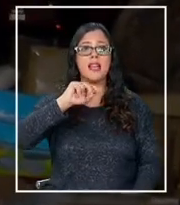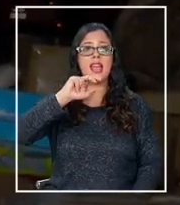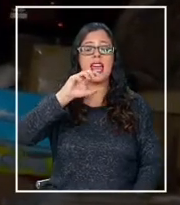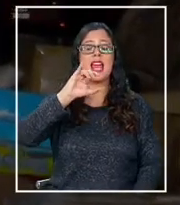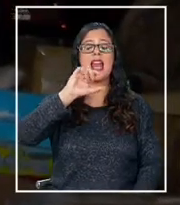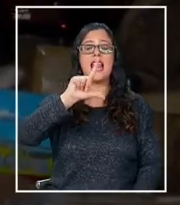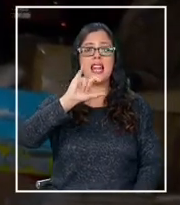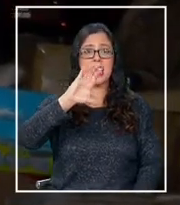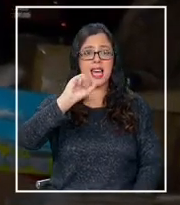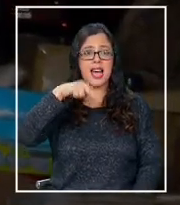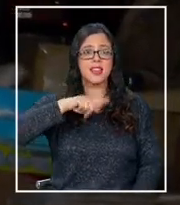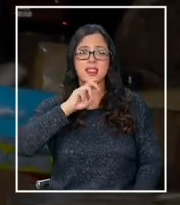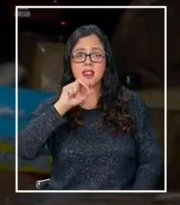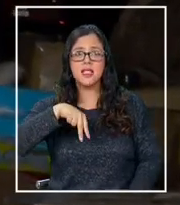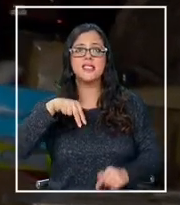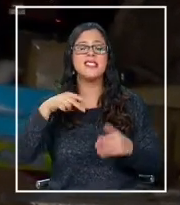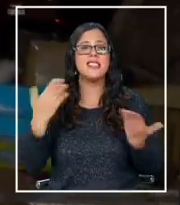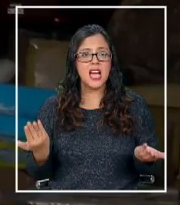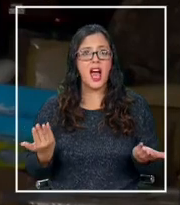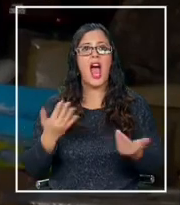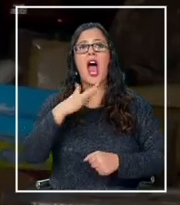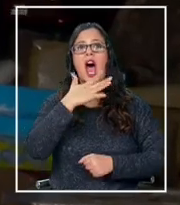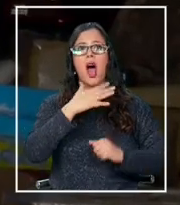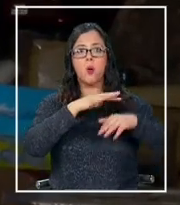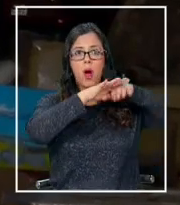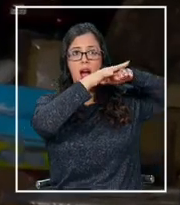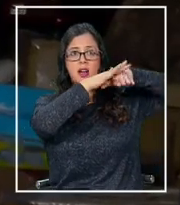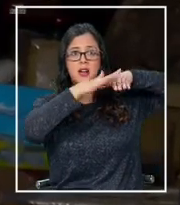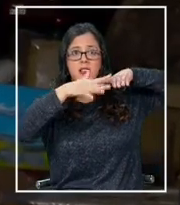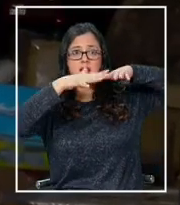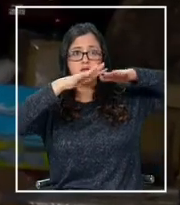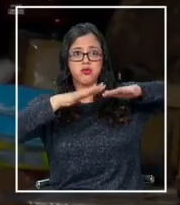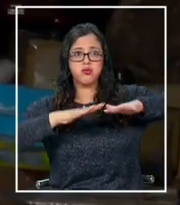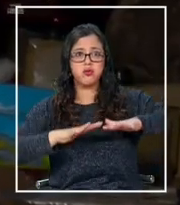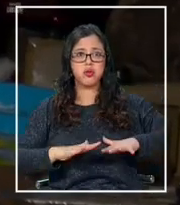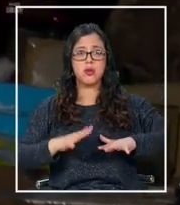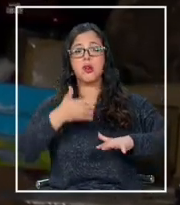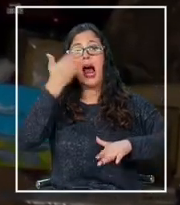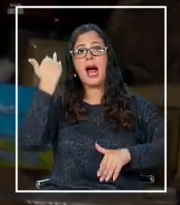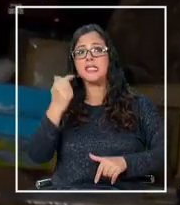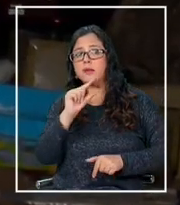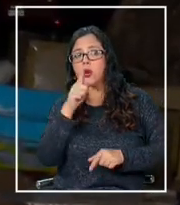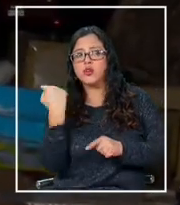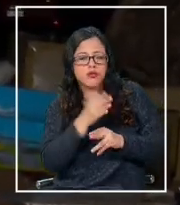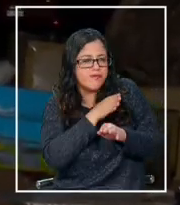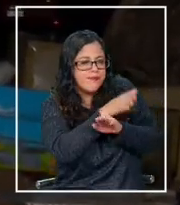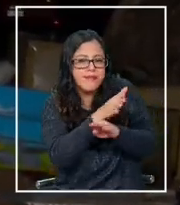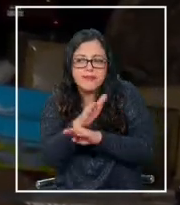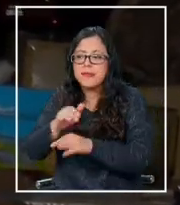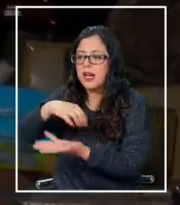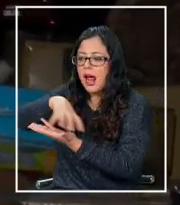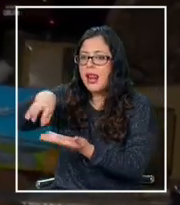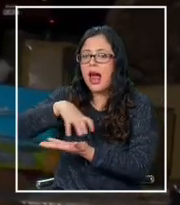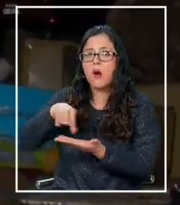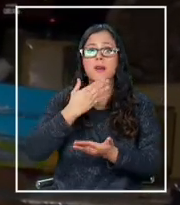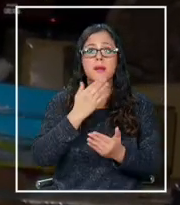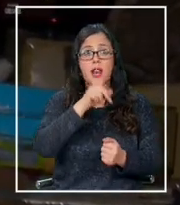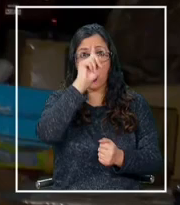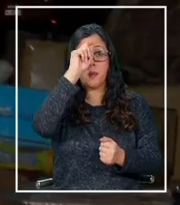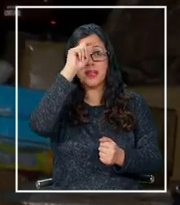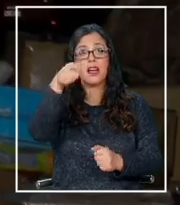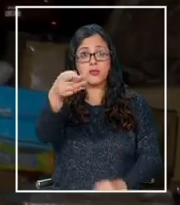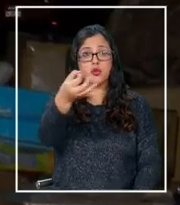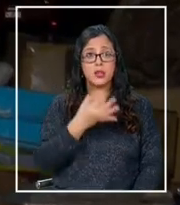agua ya han bajado de manera considerable. De hecho, hace algunos minutos hicimos un recorrido por distintos puntos de acá del Licantén y el hospital, que